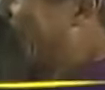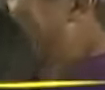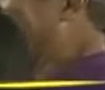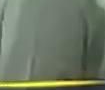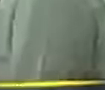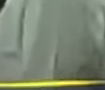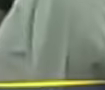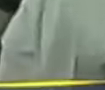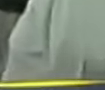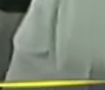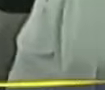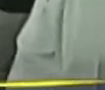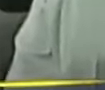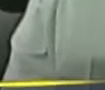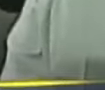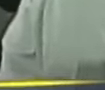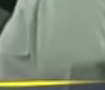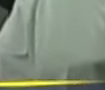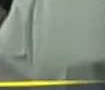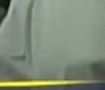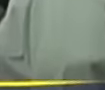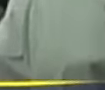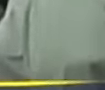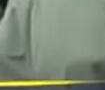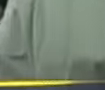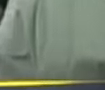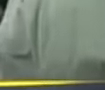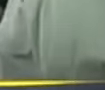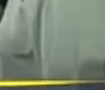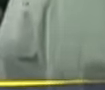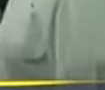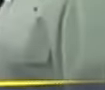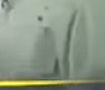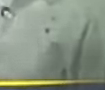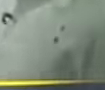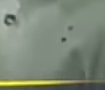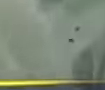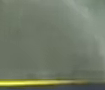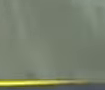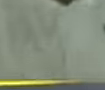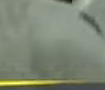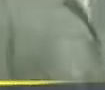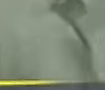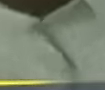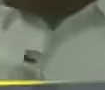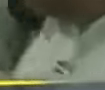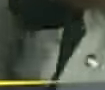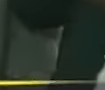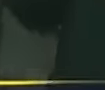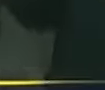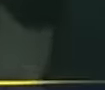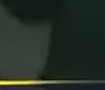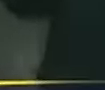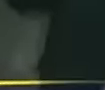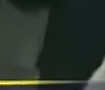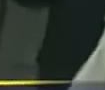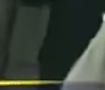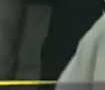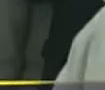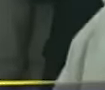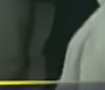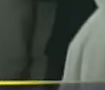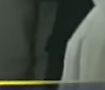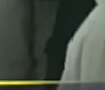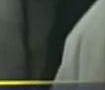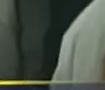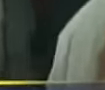cada situación. Reconoció el trabajo de las mujeres y de los jóvenes del país y dijo sentirse conmovido de tanto reconocimiento del pueblo a